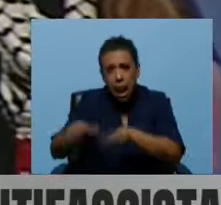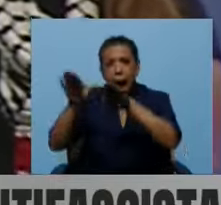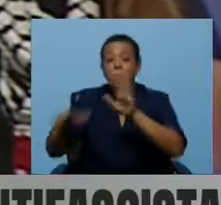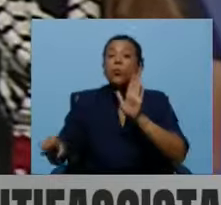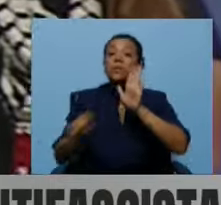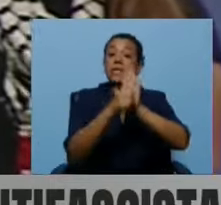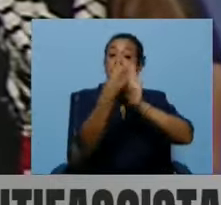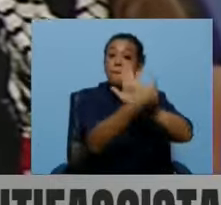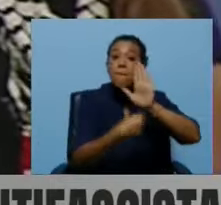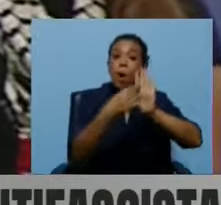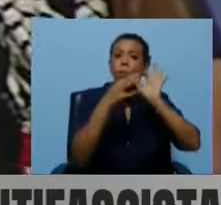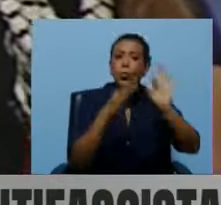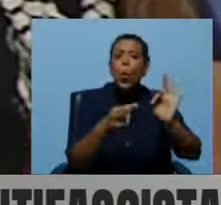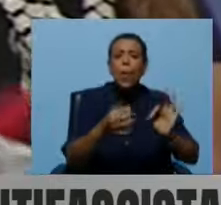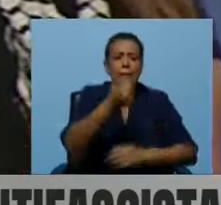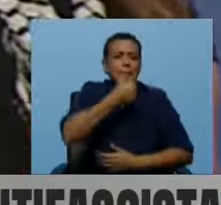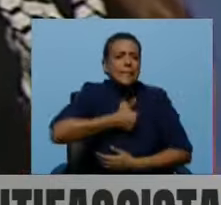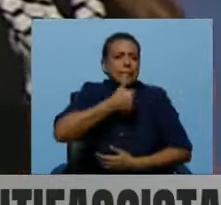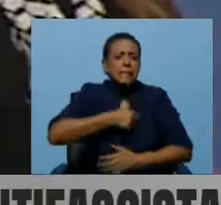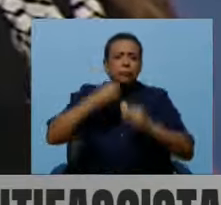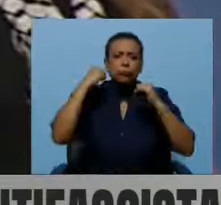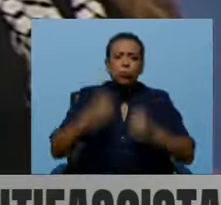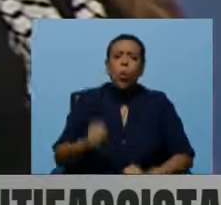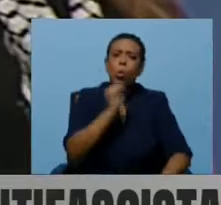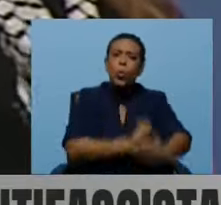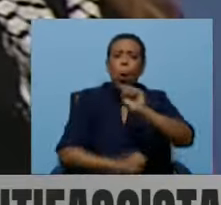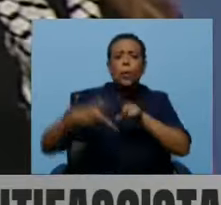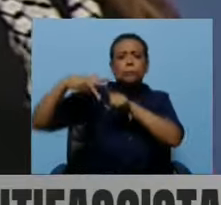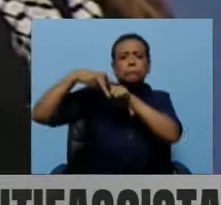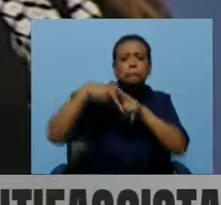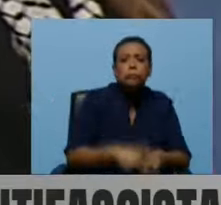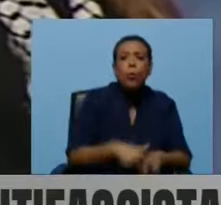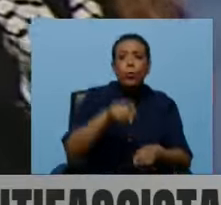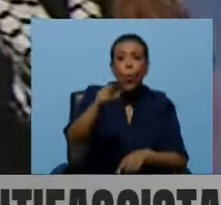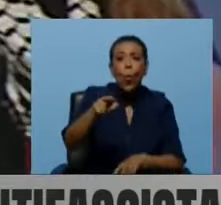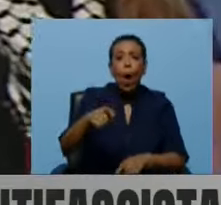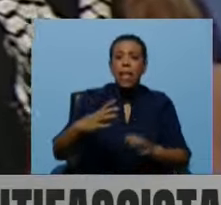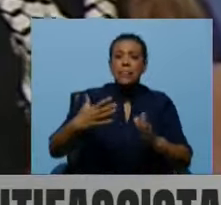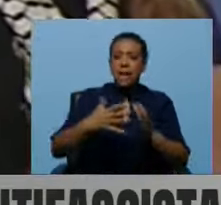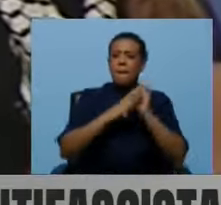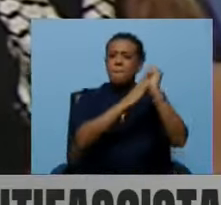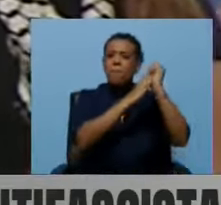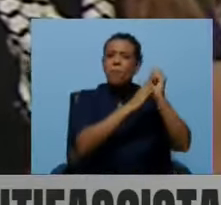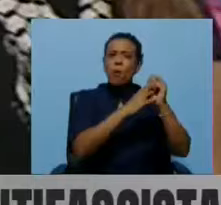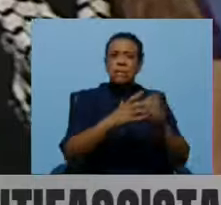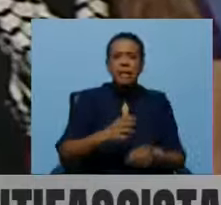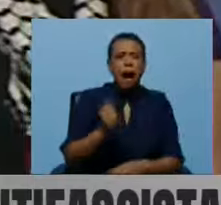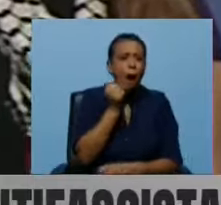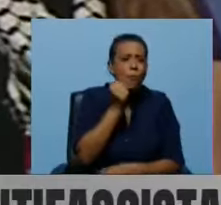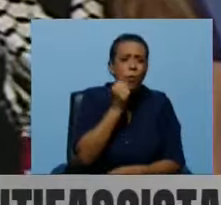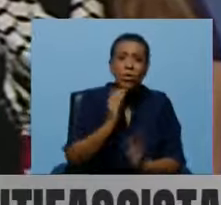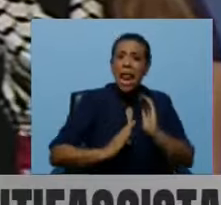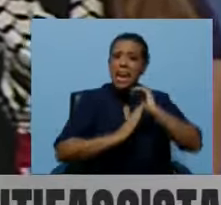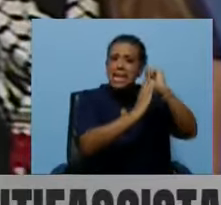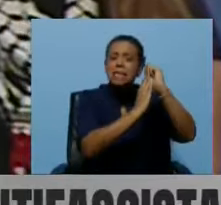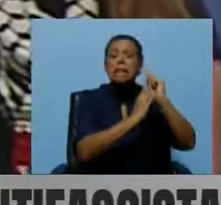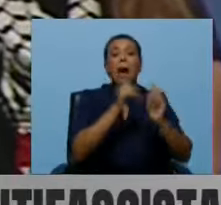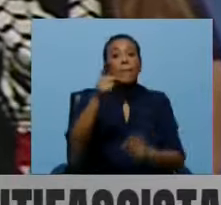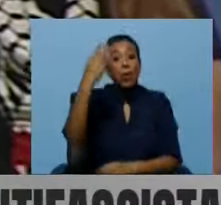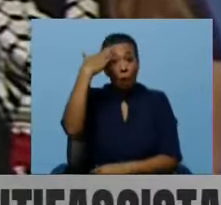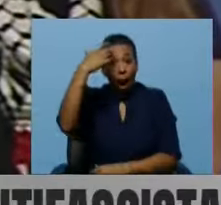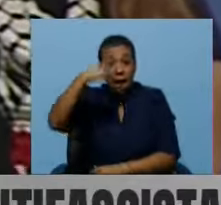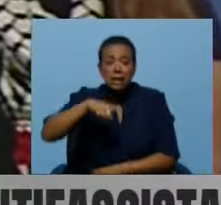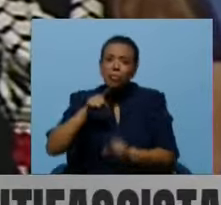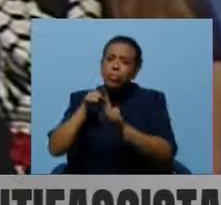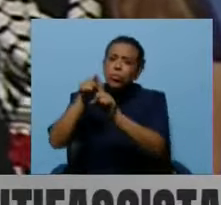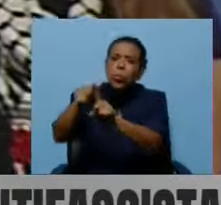símbolo de resistencia contra la opresión y el imperialismo. Con su liderazgo sabio,